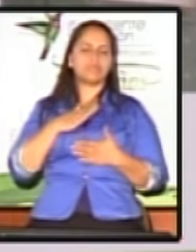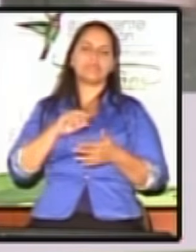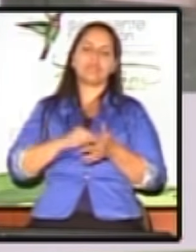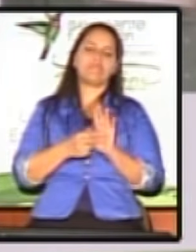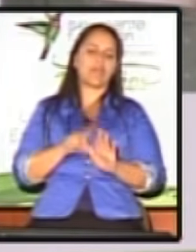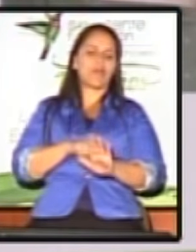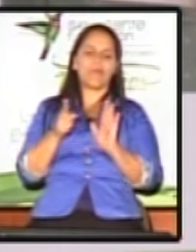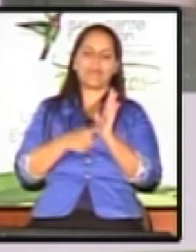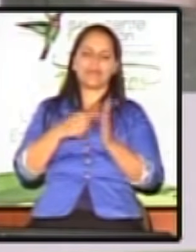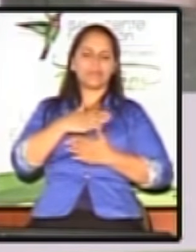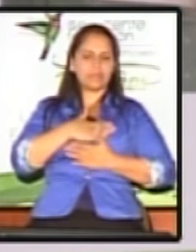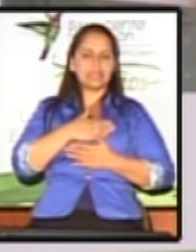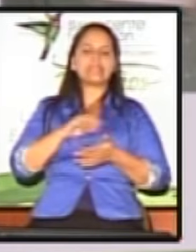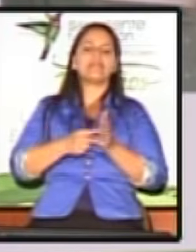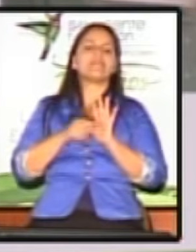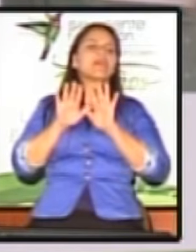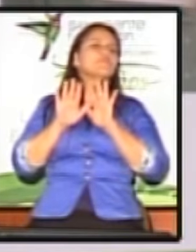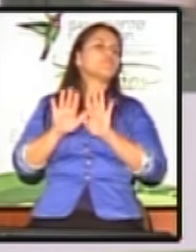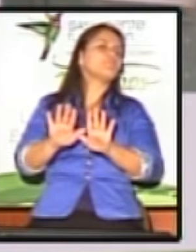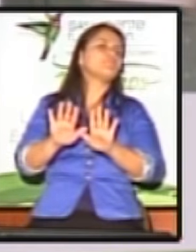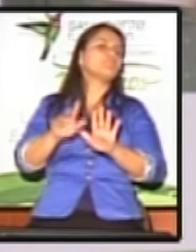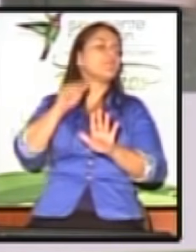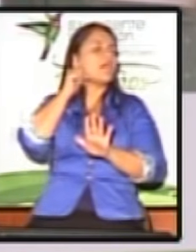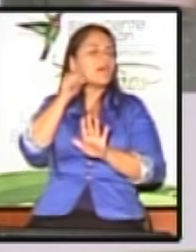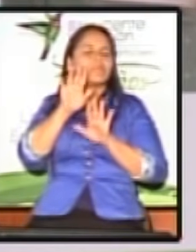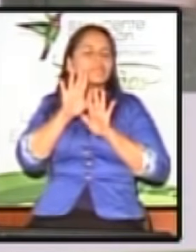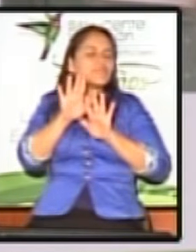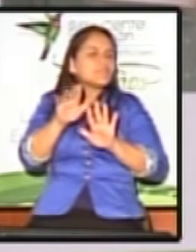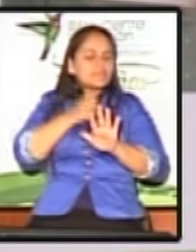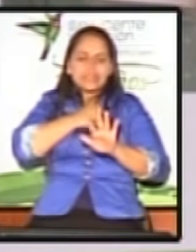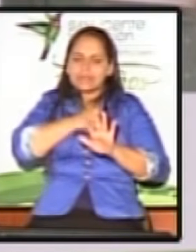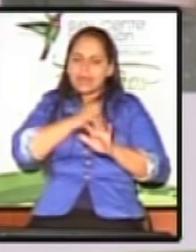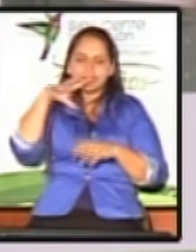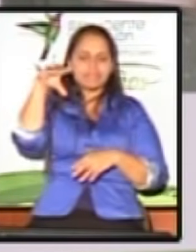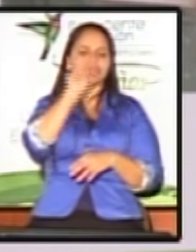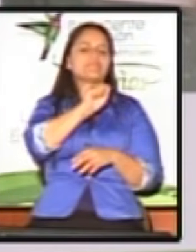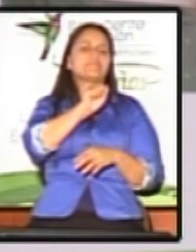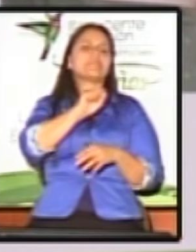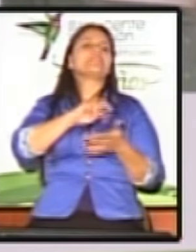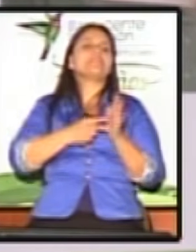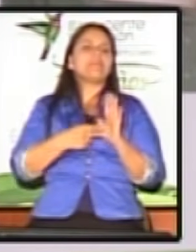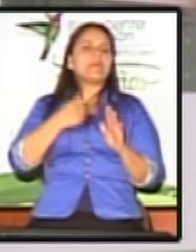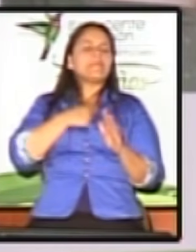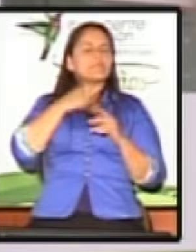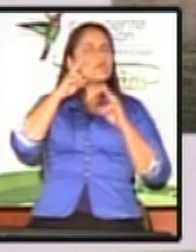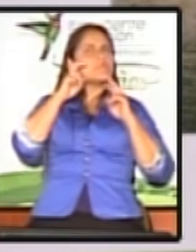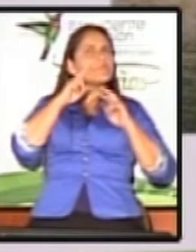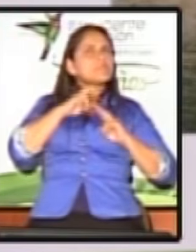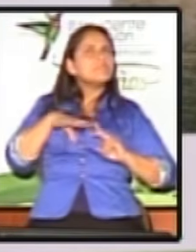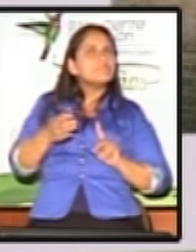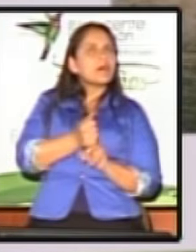fue su paliativo, pero ella lo encontró. Esa es la búsqueda y ese es el